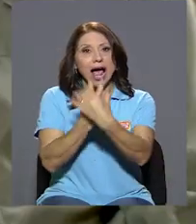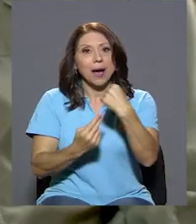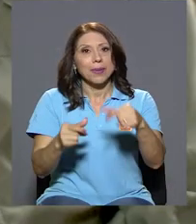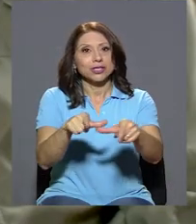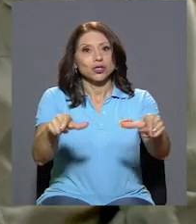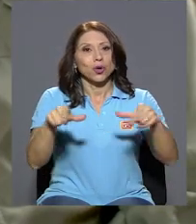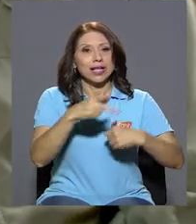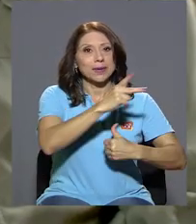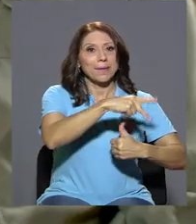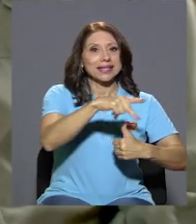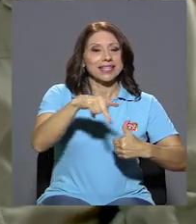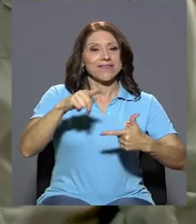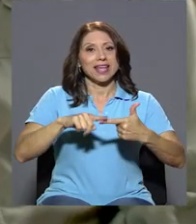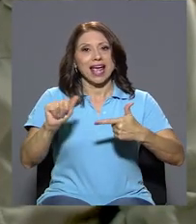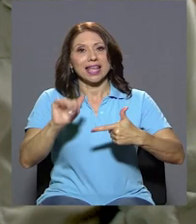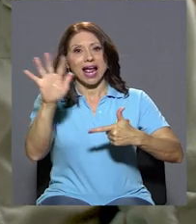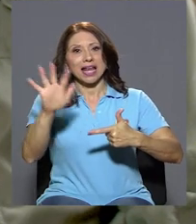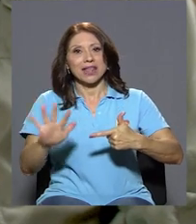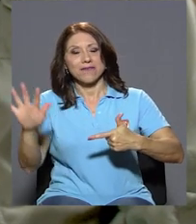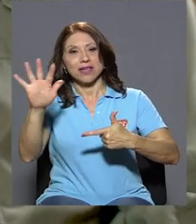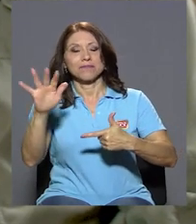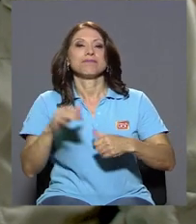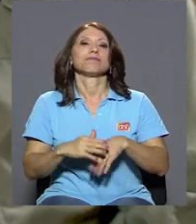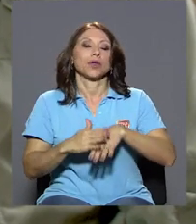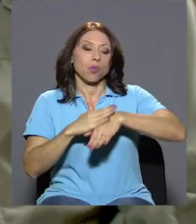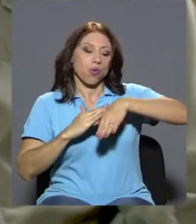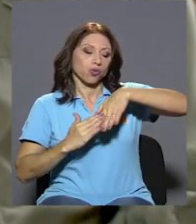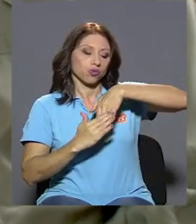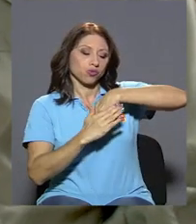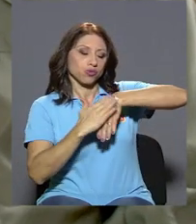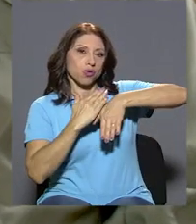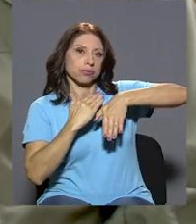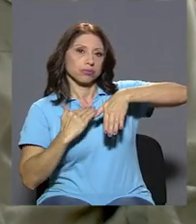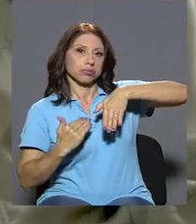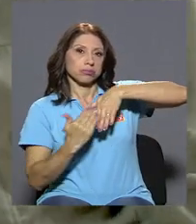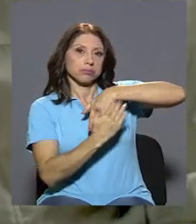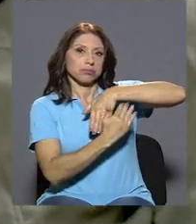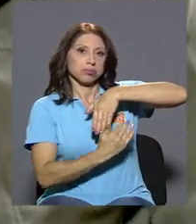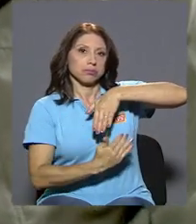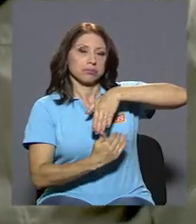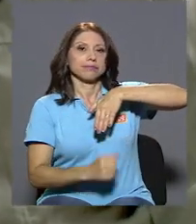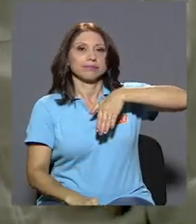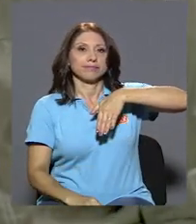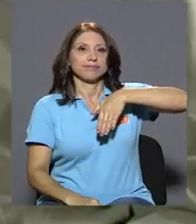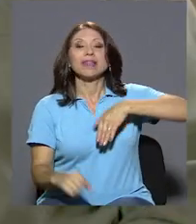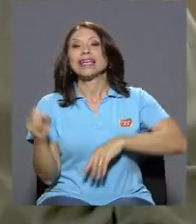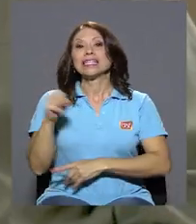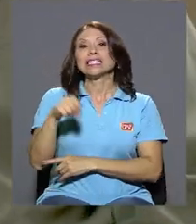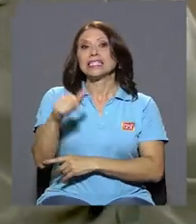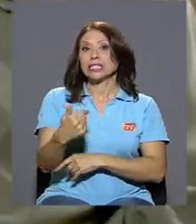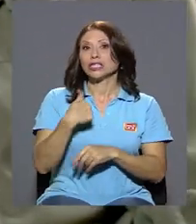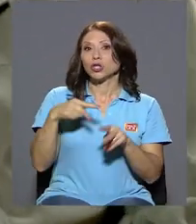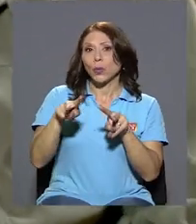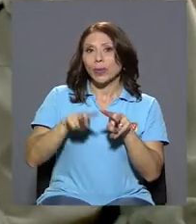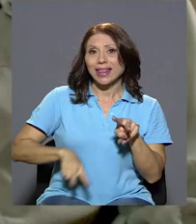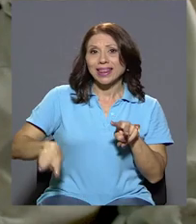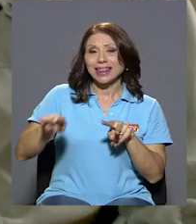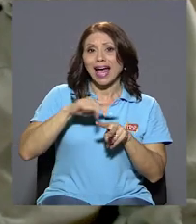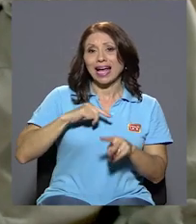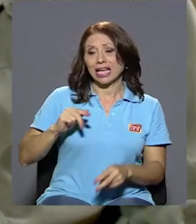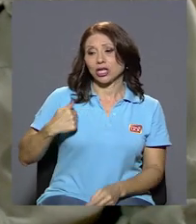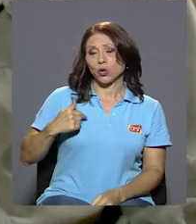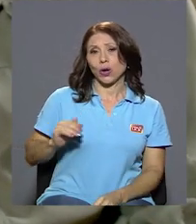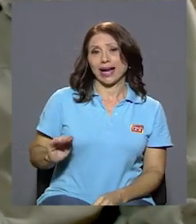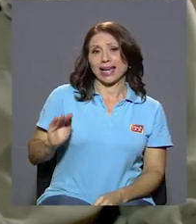ambas clases zona pacífica si son caribe claro yo tengo tal vez la ventaja de haberme